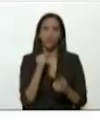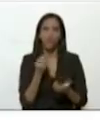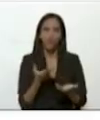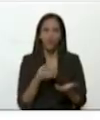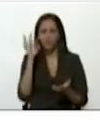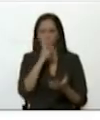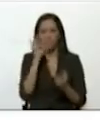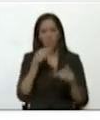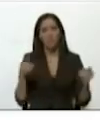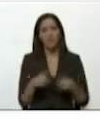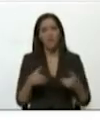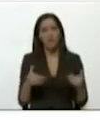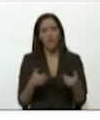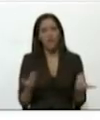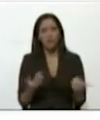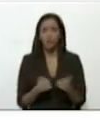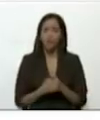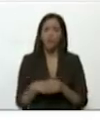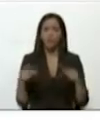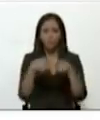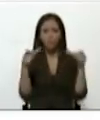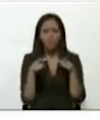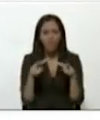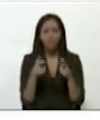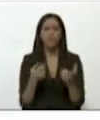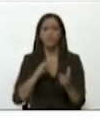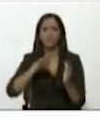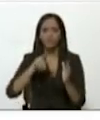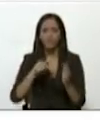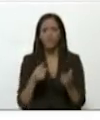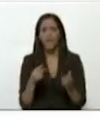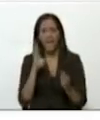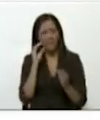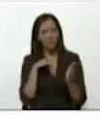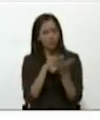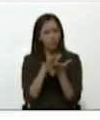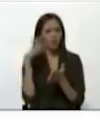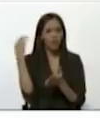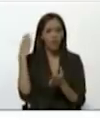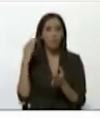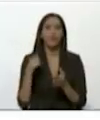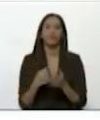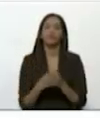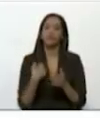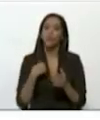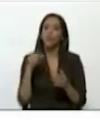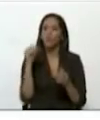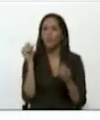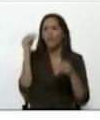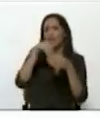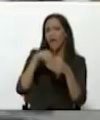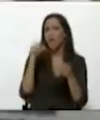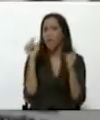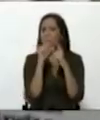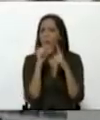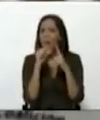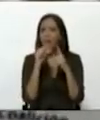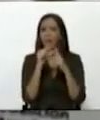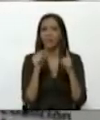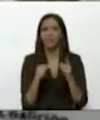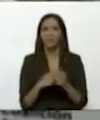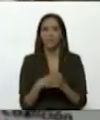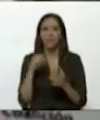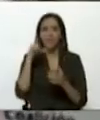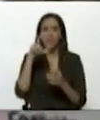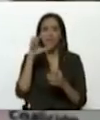caso puntual de corrupción", refiriéndose a lo de Cúcuta. Pero yo les voy a leer nada más unas palabritas de Lester